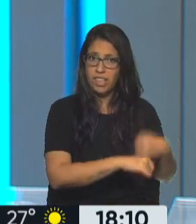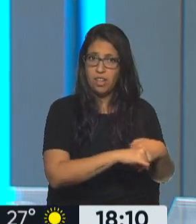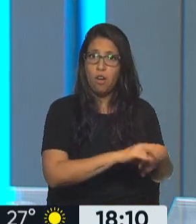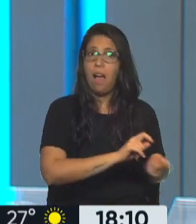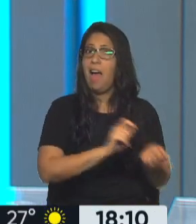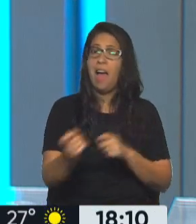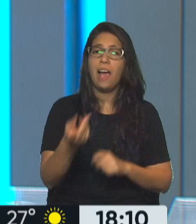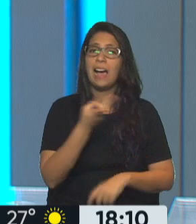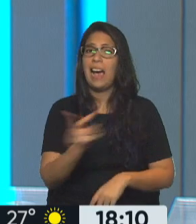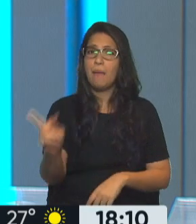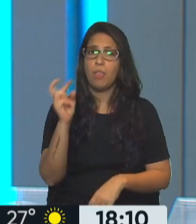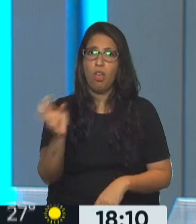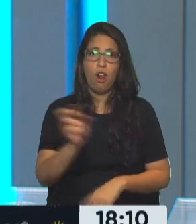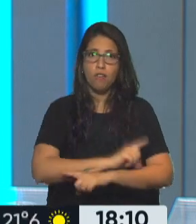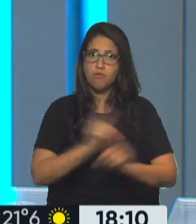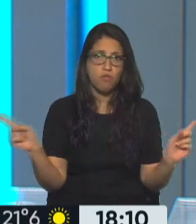dólar.